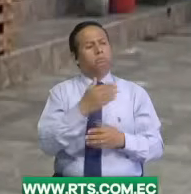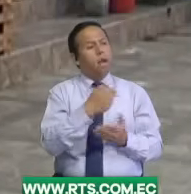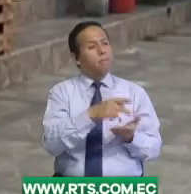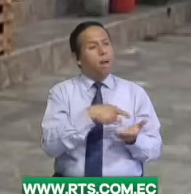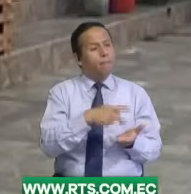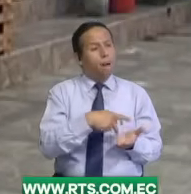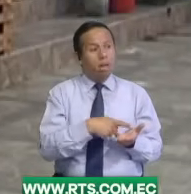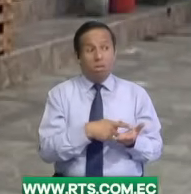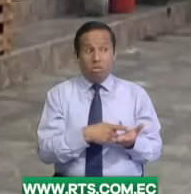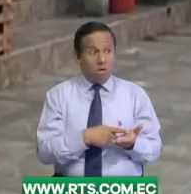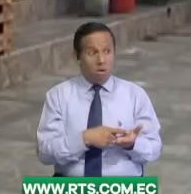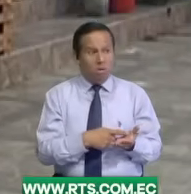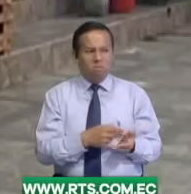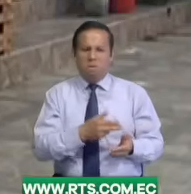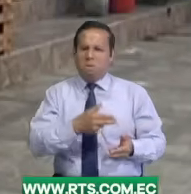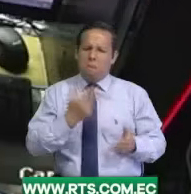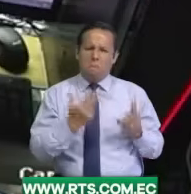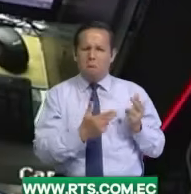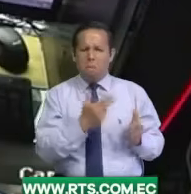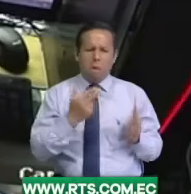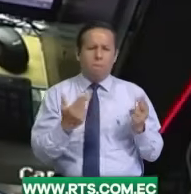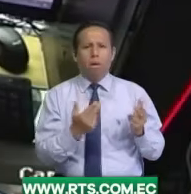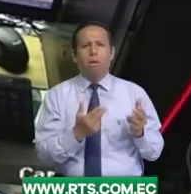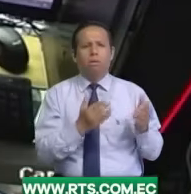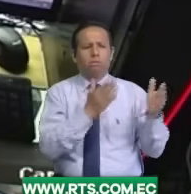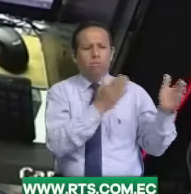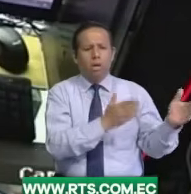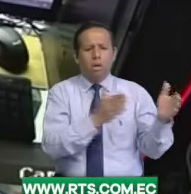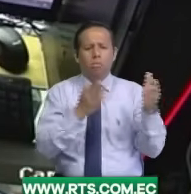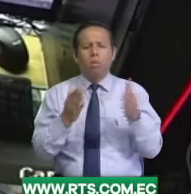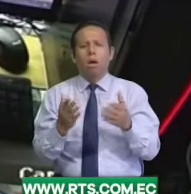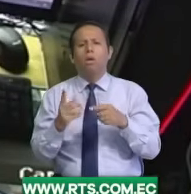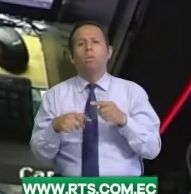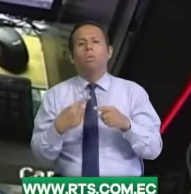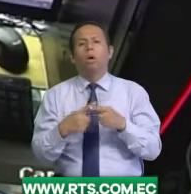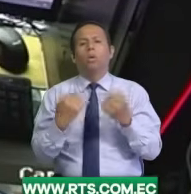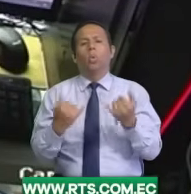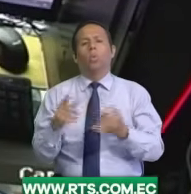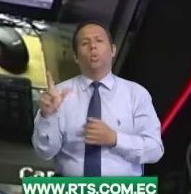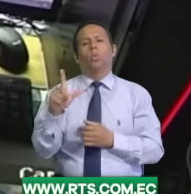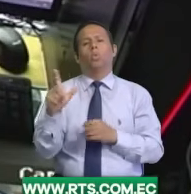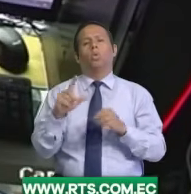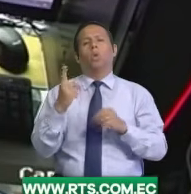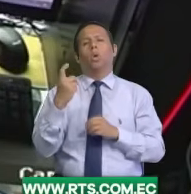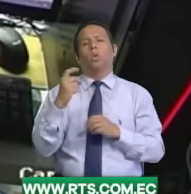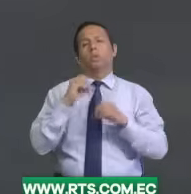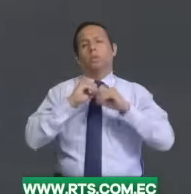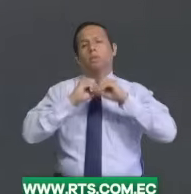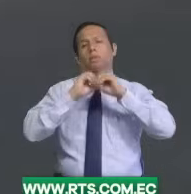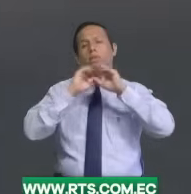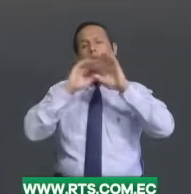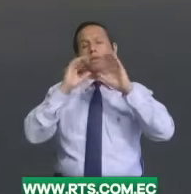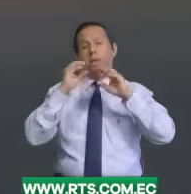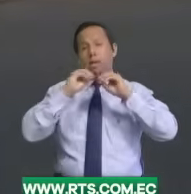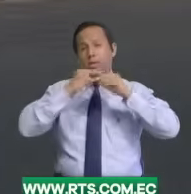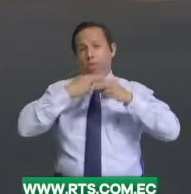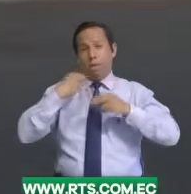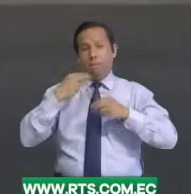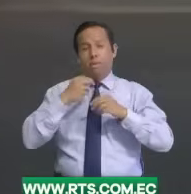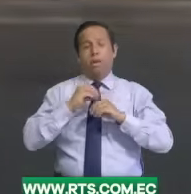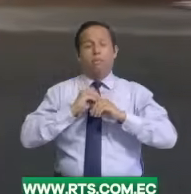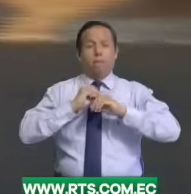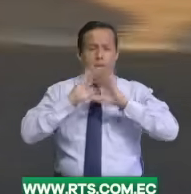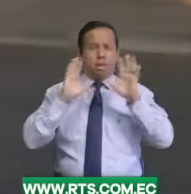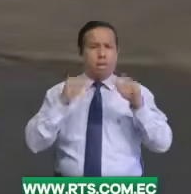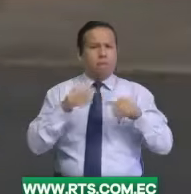los extorsionadores. Estos dos sucesos se registraron en la mañana y tarde de este día lunes 11 de noviembre en la Ciudadela Montebello, al norte